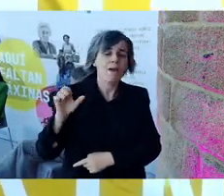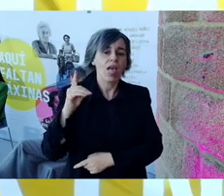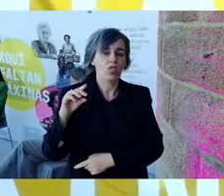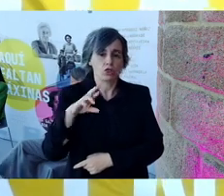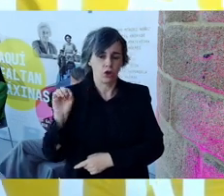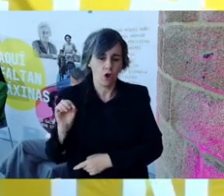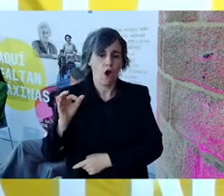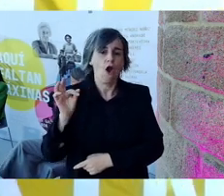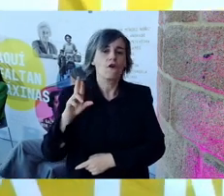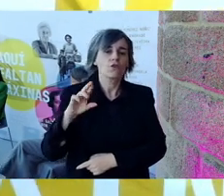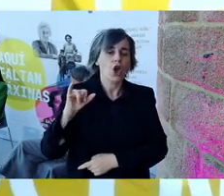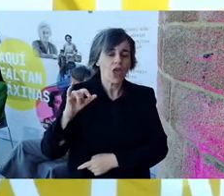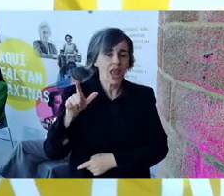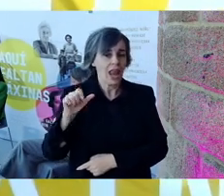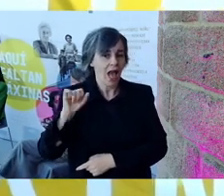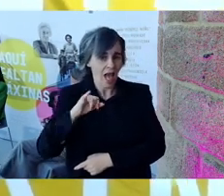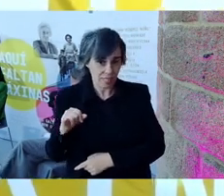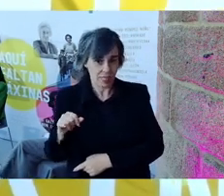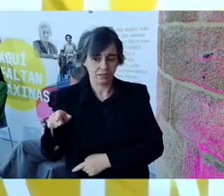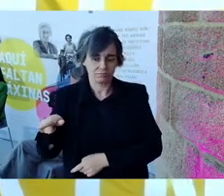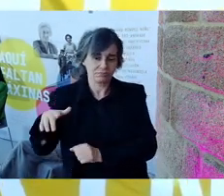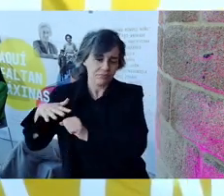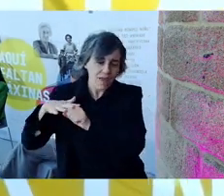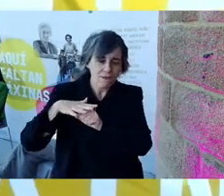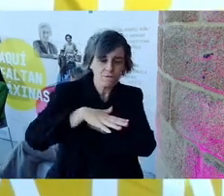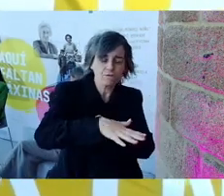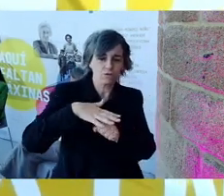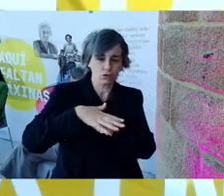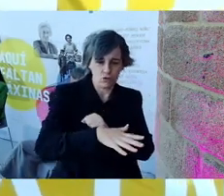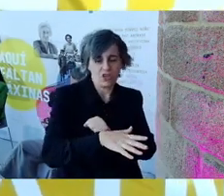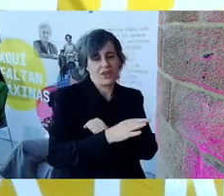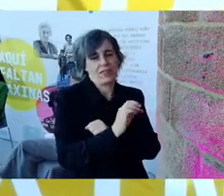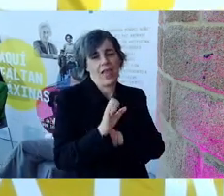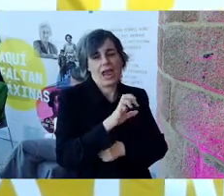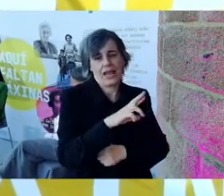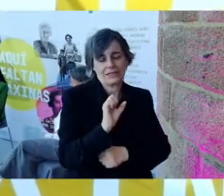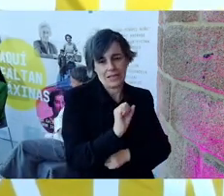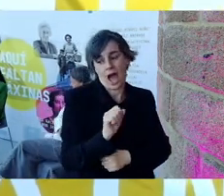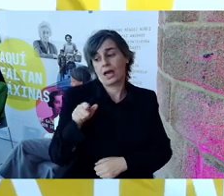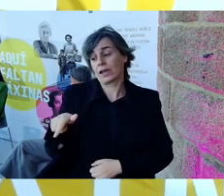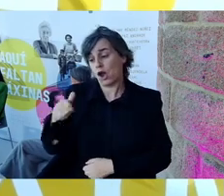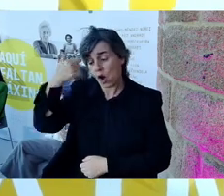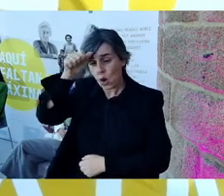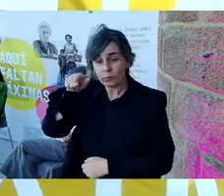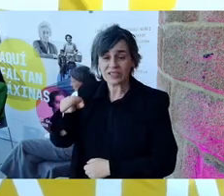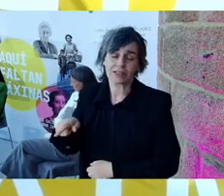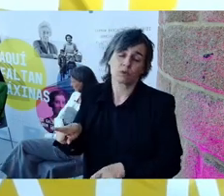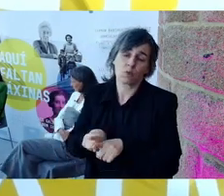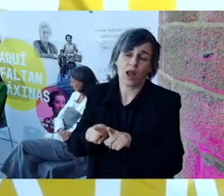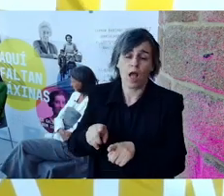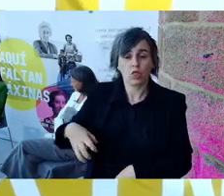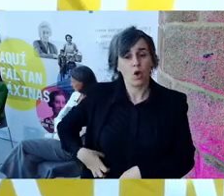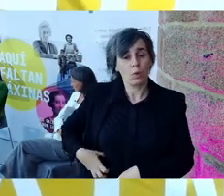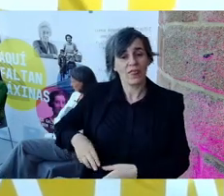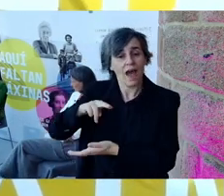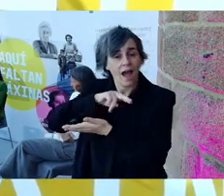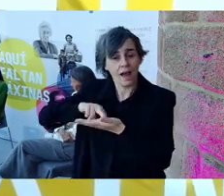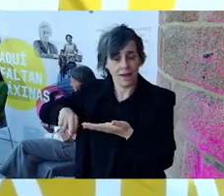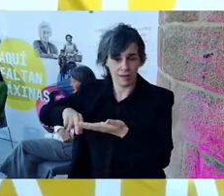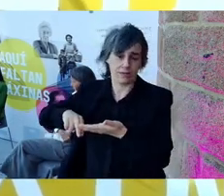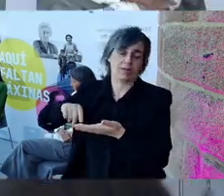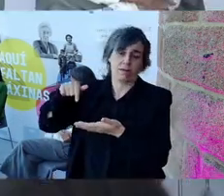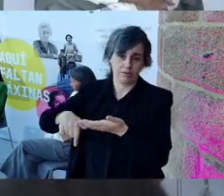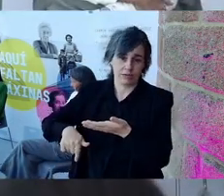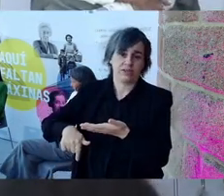Pedro Froilaz, que sería uno de los mayores representantes de esas iniciativas de la nobleza gallega